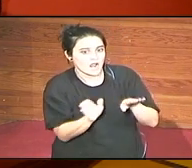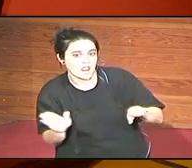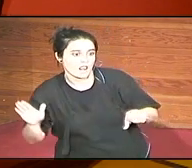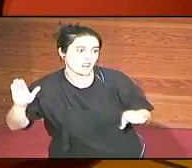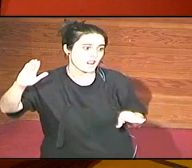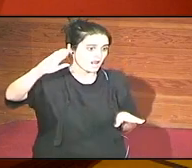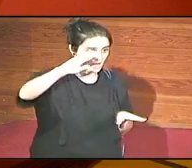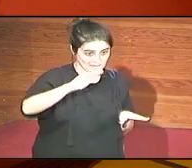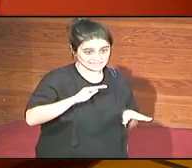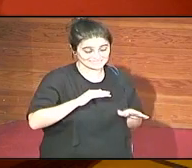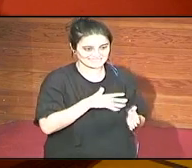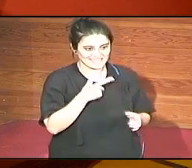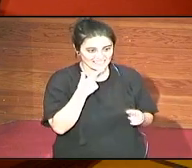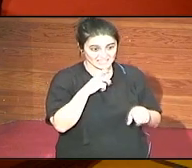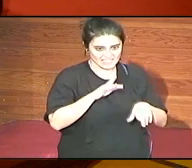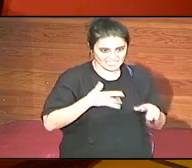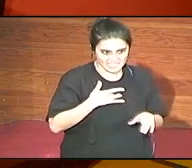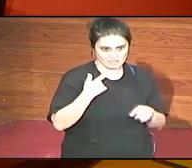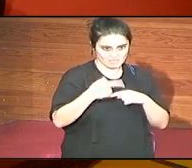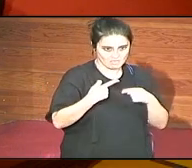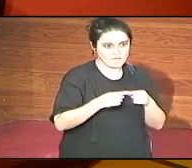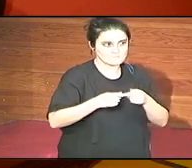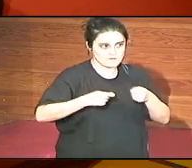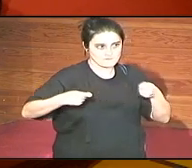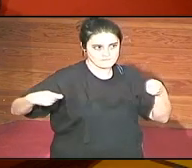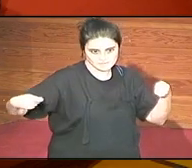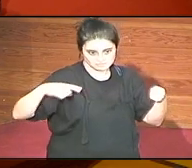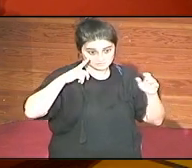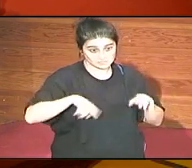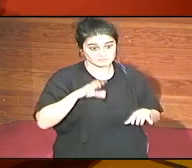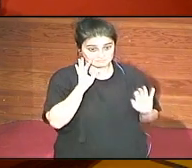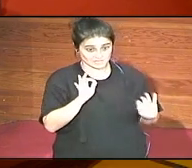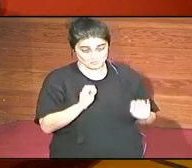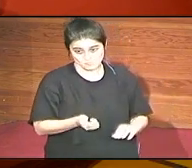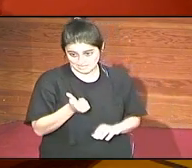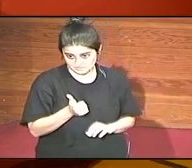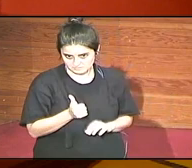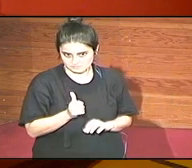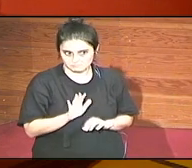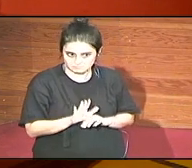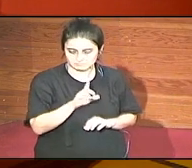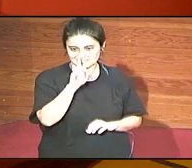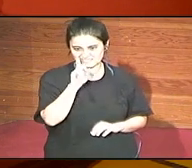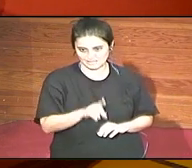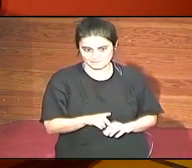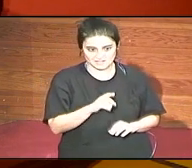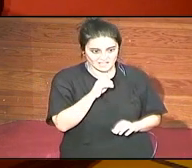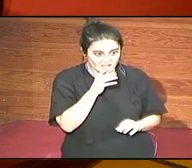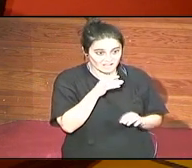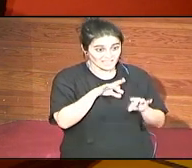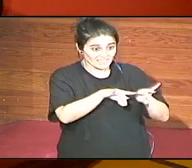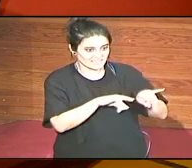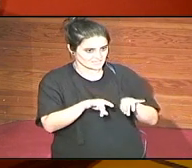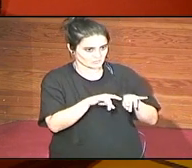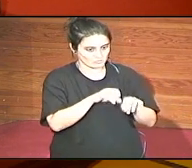rodeo más de más días con lo que supone más más riesgo para ellos que sino que se habían multiplicado los abandonos en el desierto